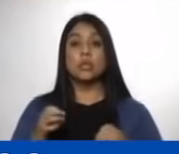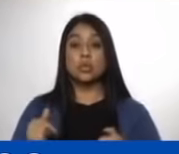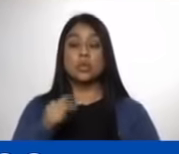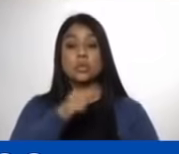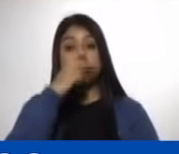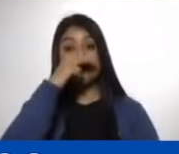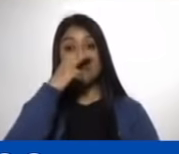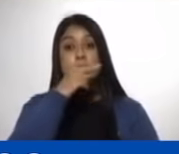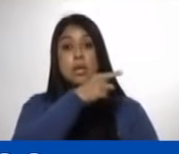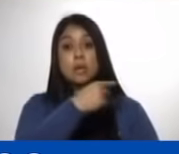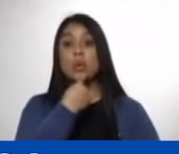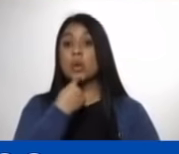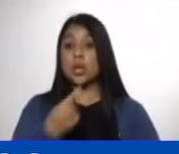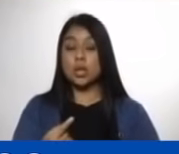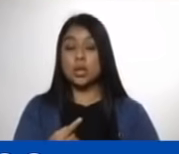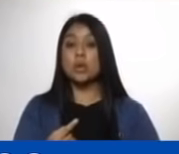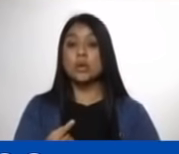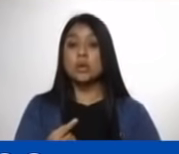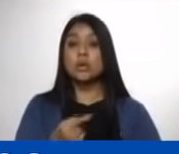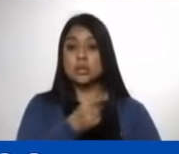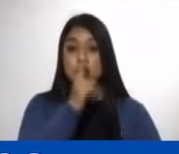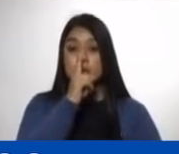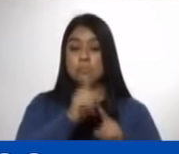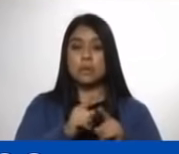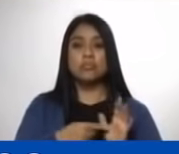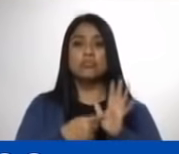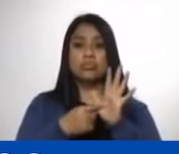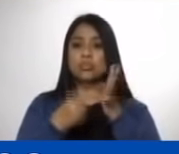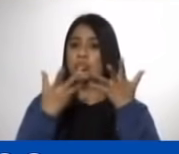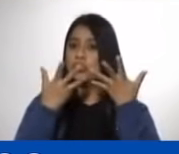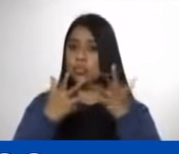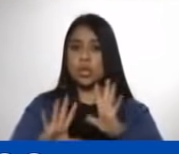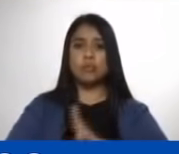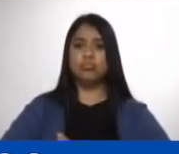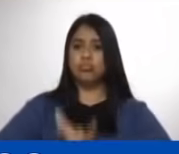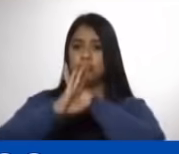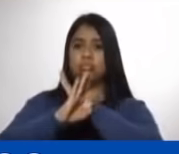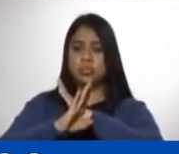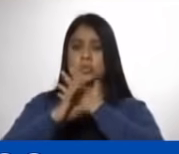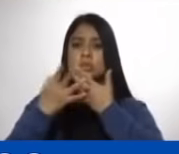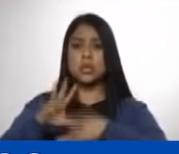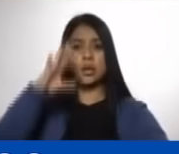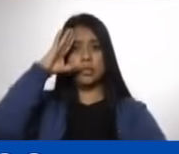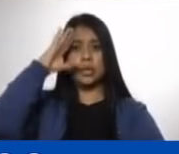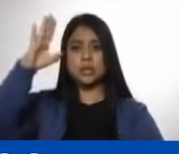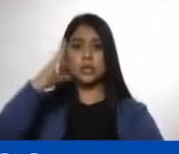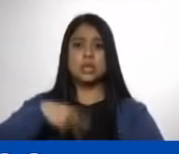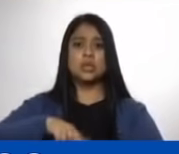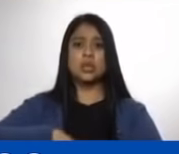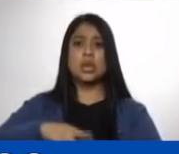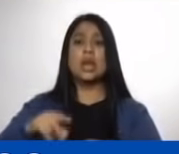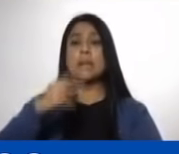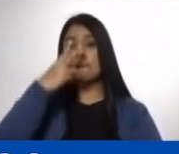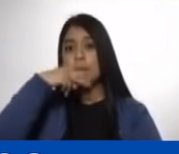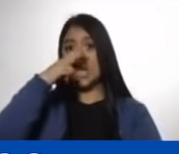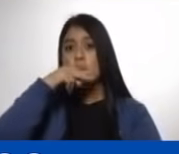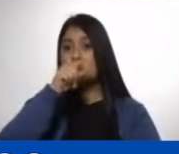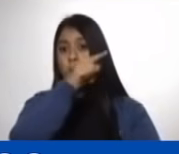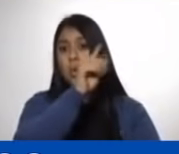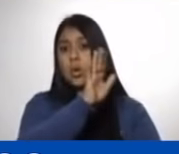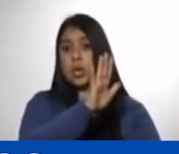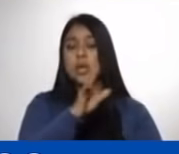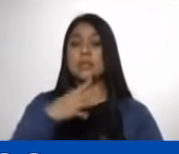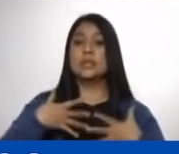vez, fue muy firme y tiene destacados ya elementos de las Fuerzas de Seguridad Nacional mexicanas, como de